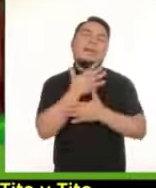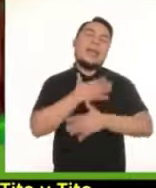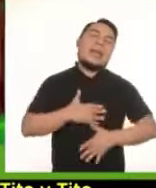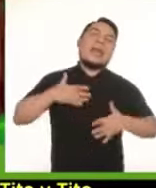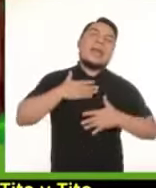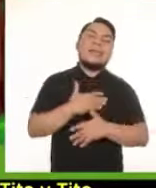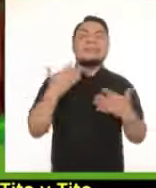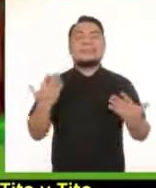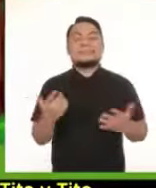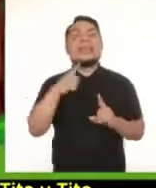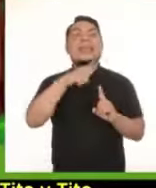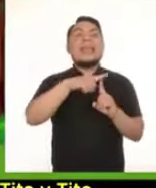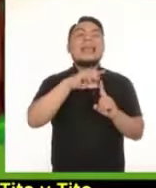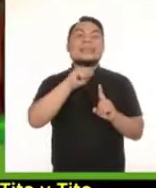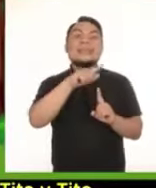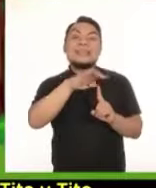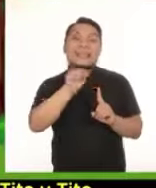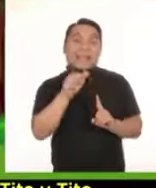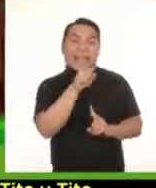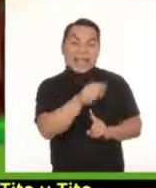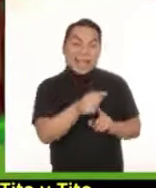nueva aventura de Tita